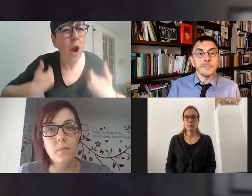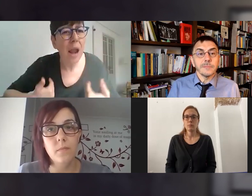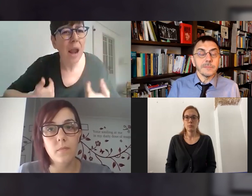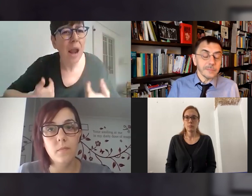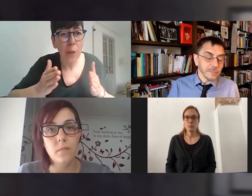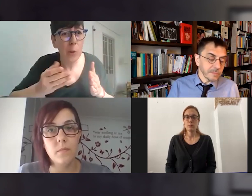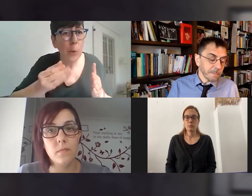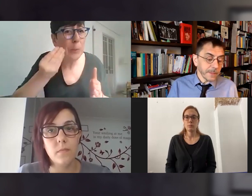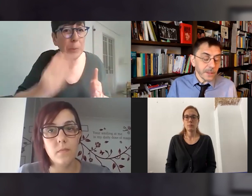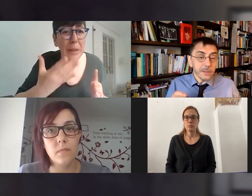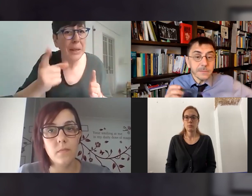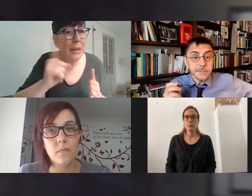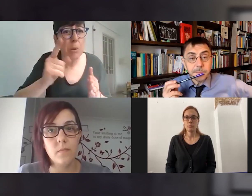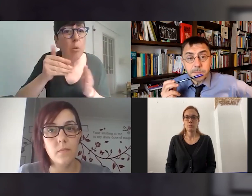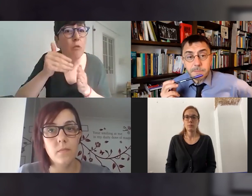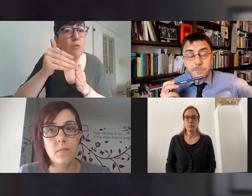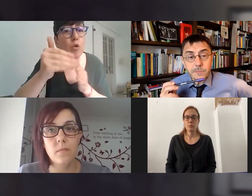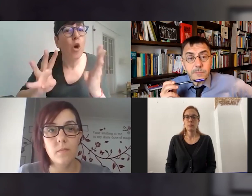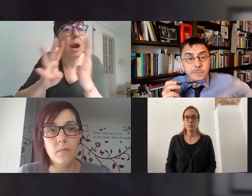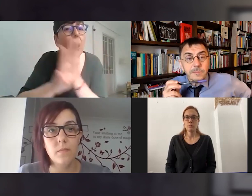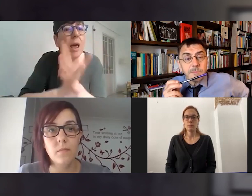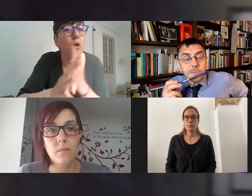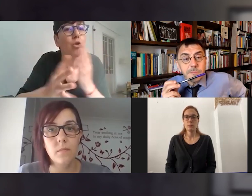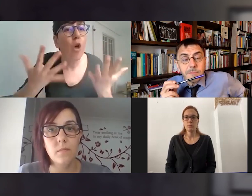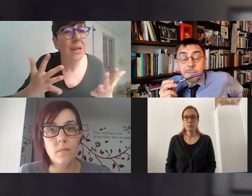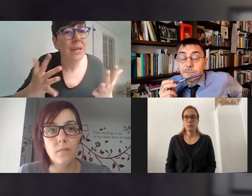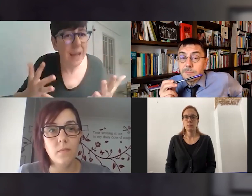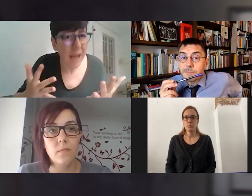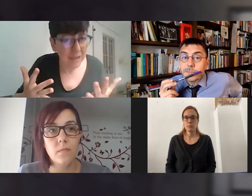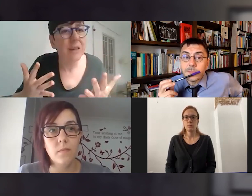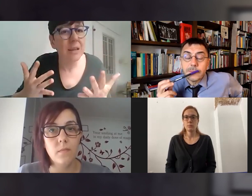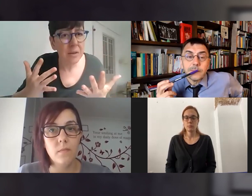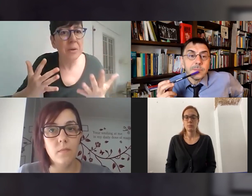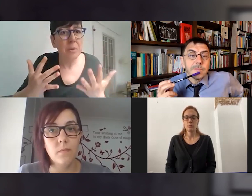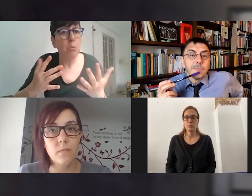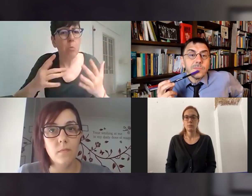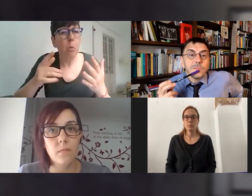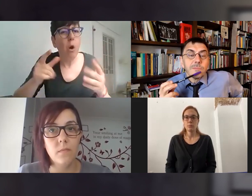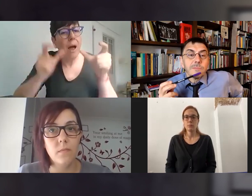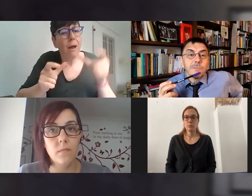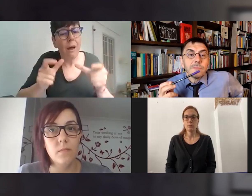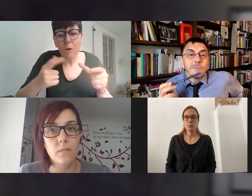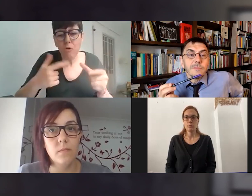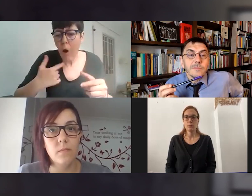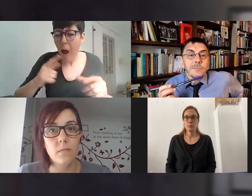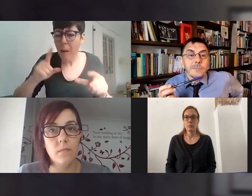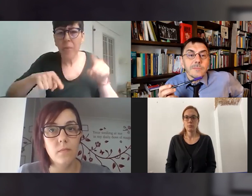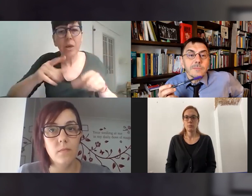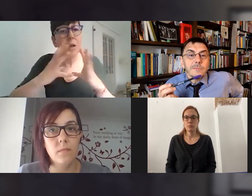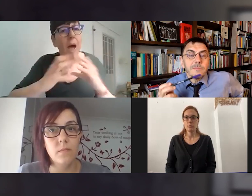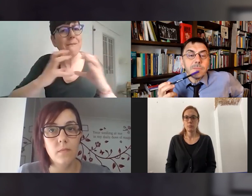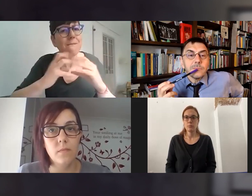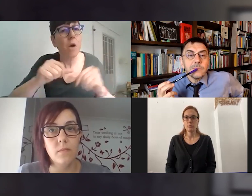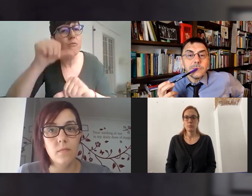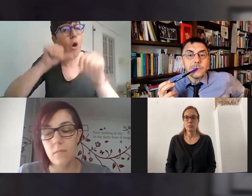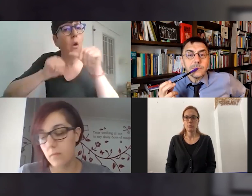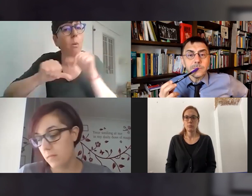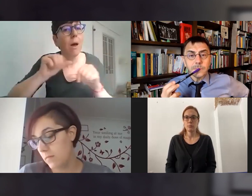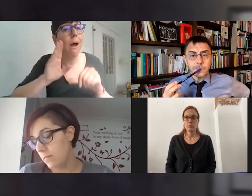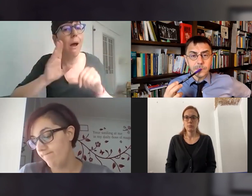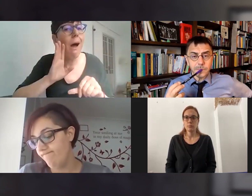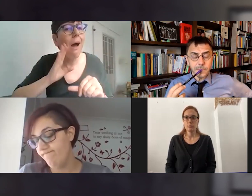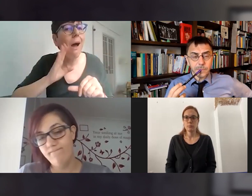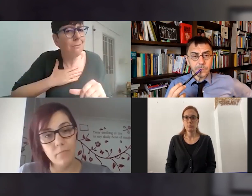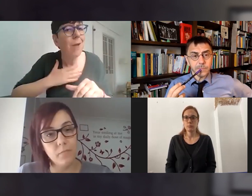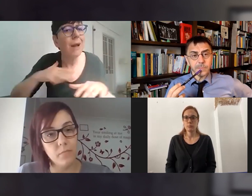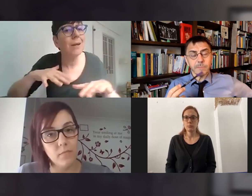personalizar. Yo creo que el problema de los partidos es personalizar y dónde están los relevos, no se están viendo. Yo